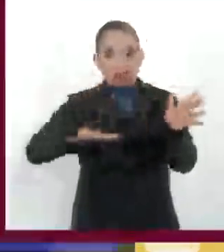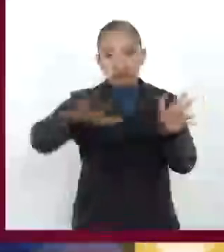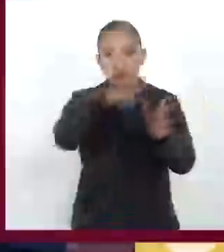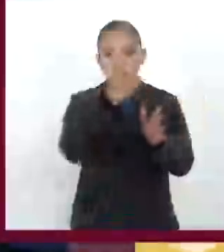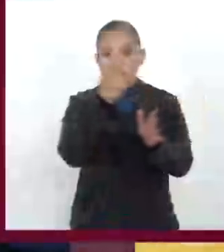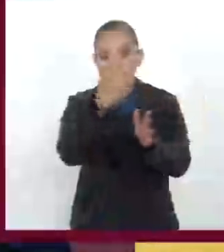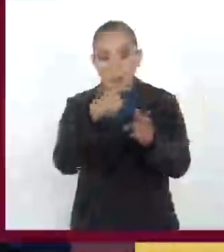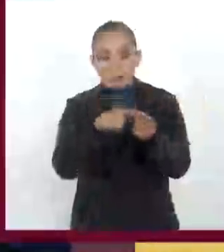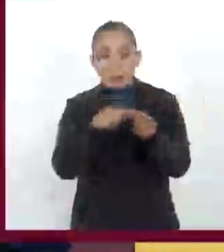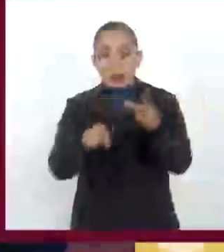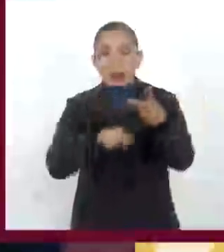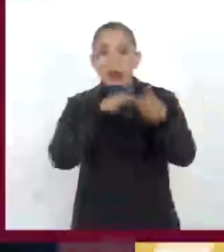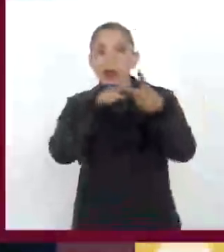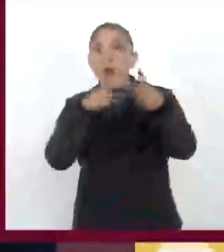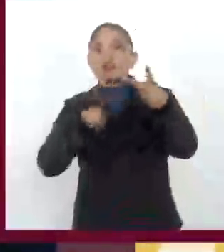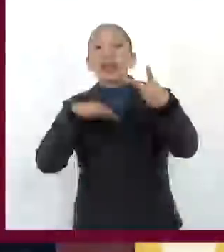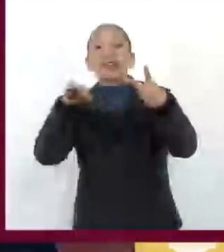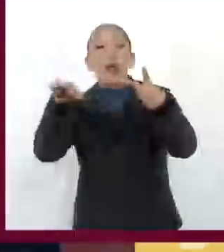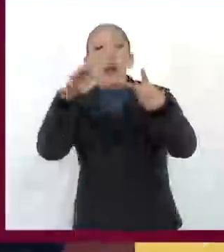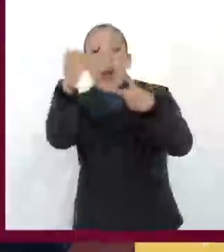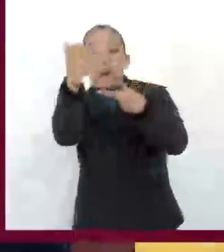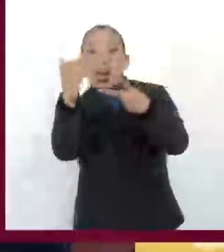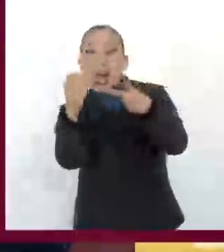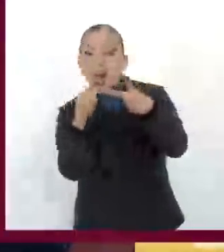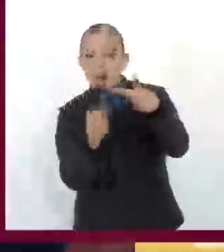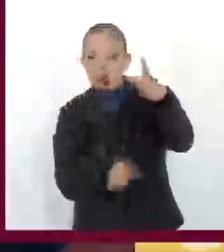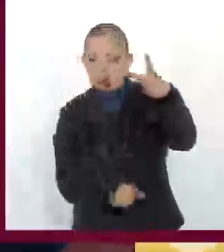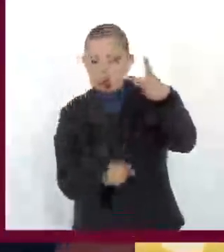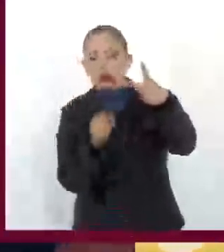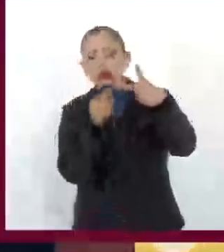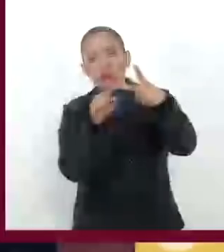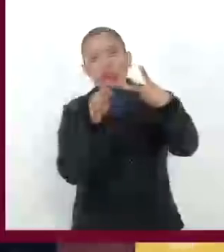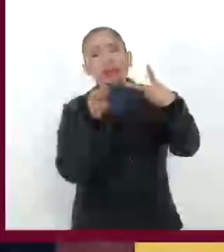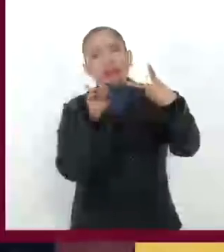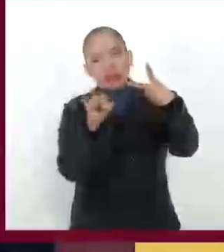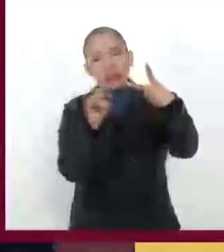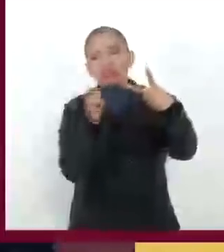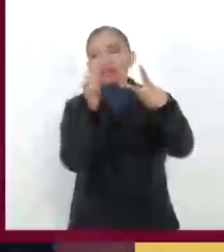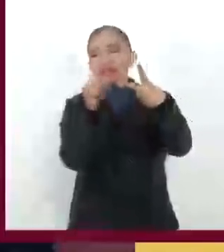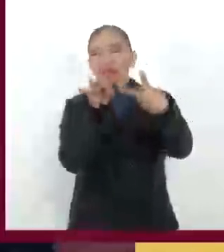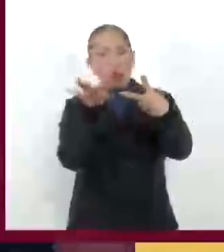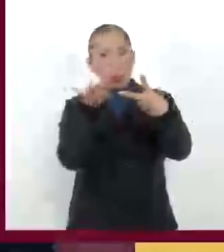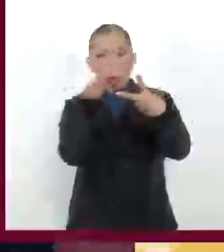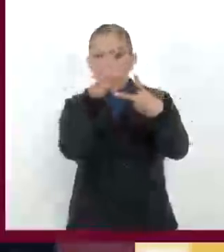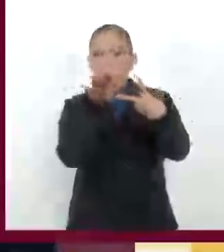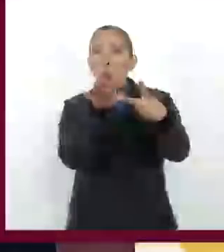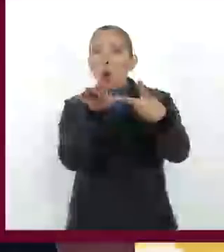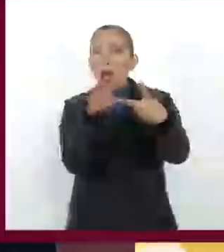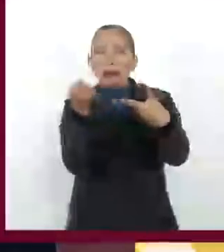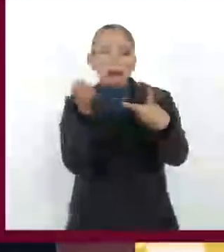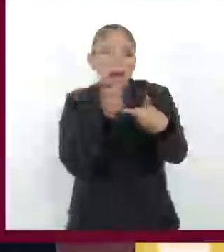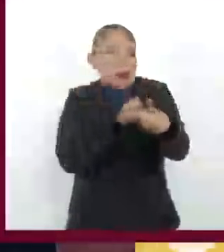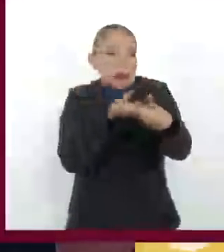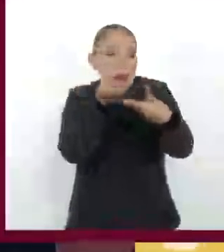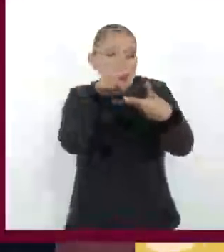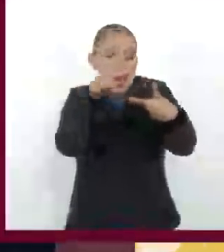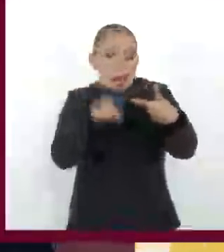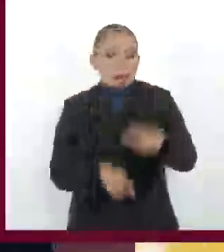para que funcione la sociedad, así como servidores públicos de menor jerarquía que, bueno, tienen encomendadas tareas muy